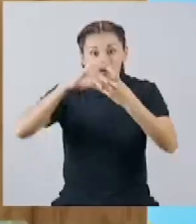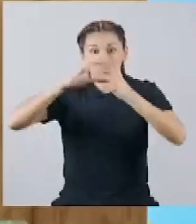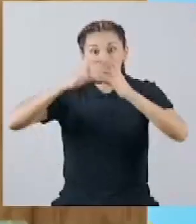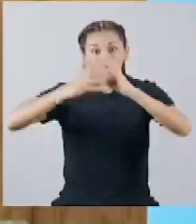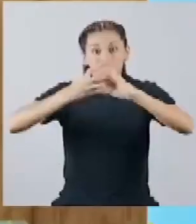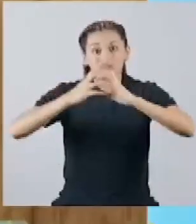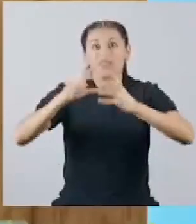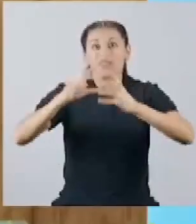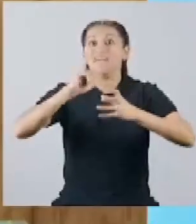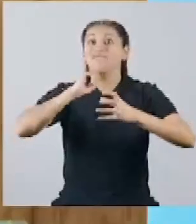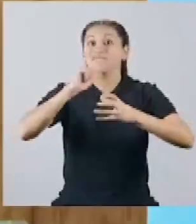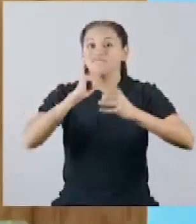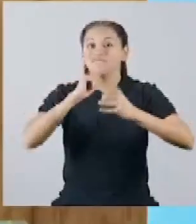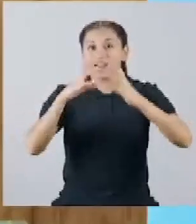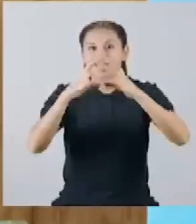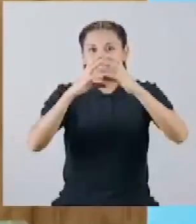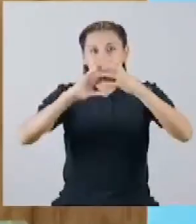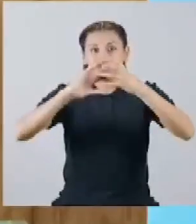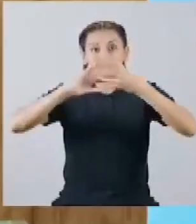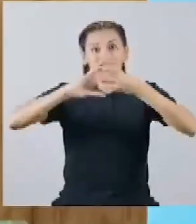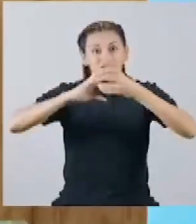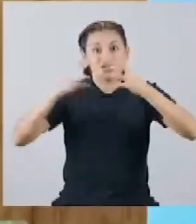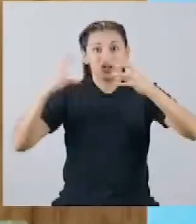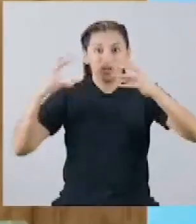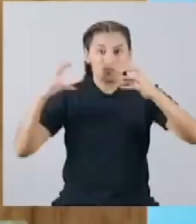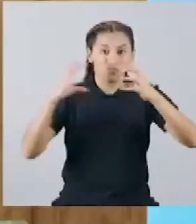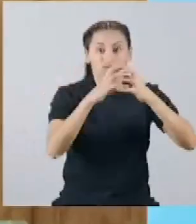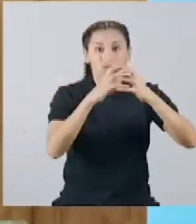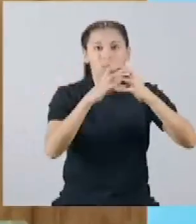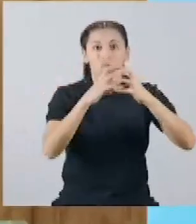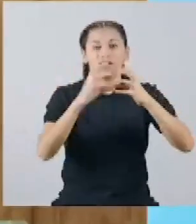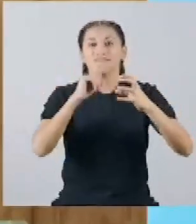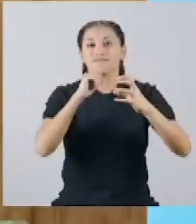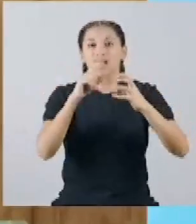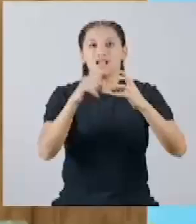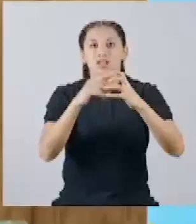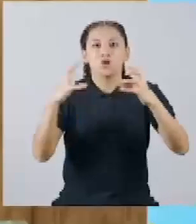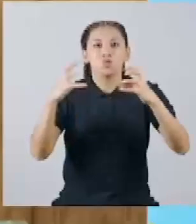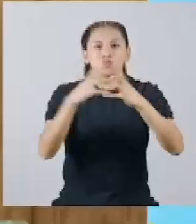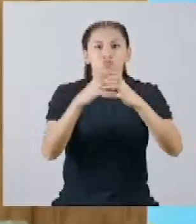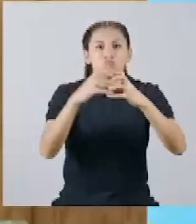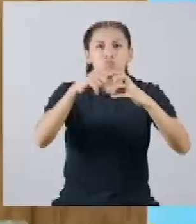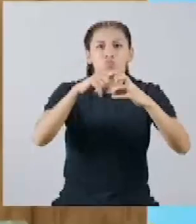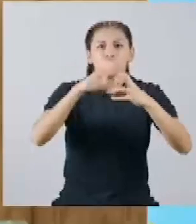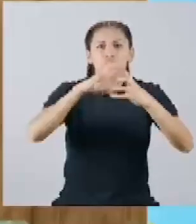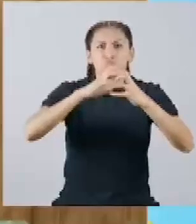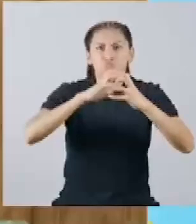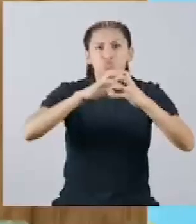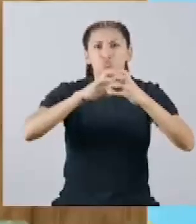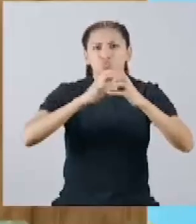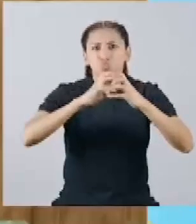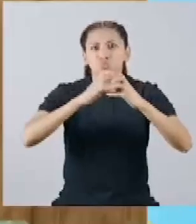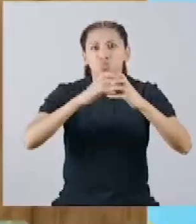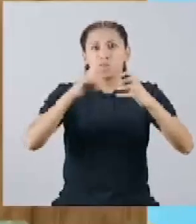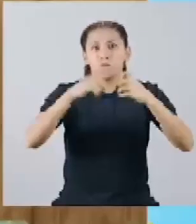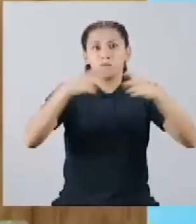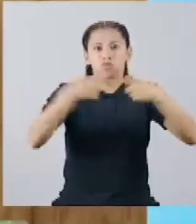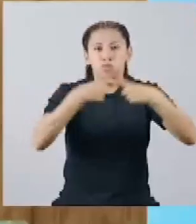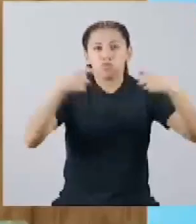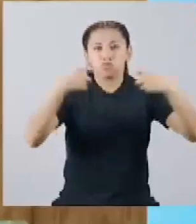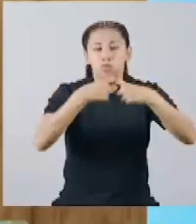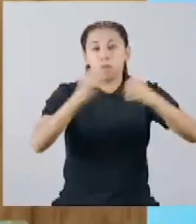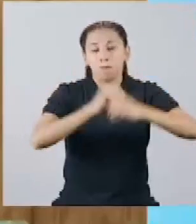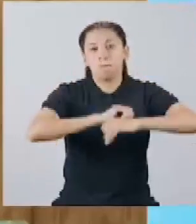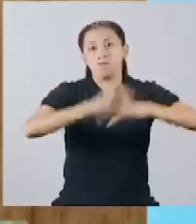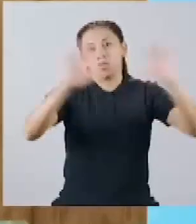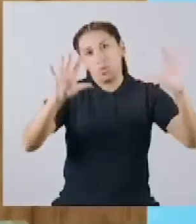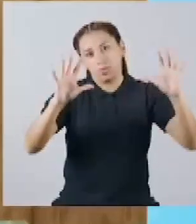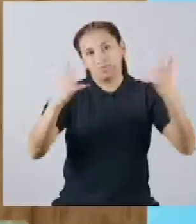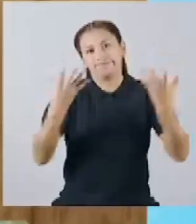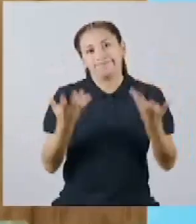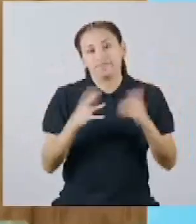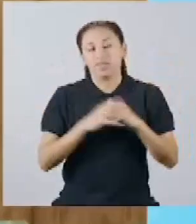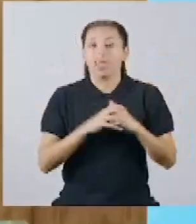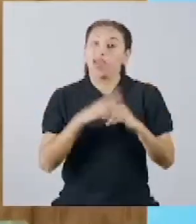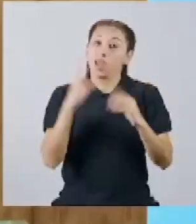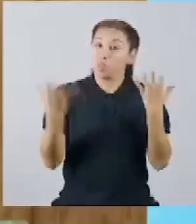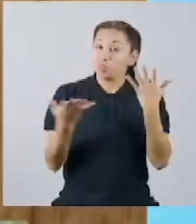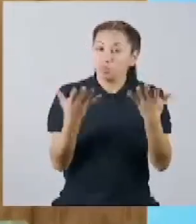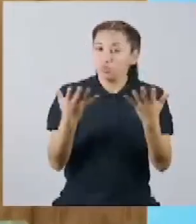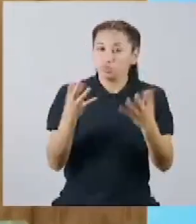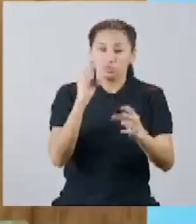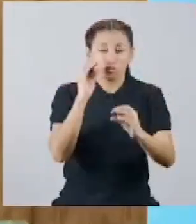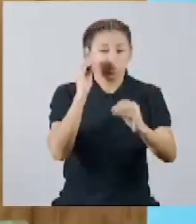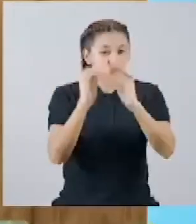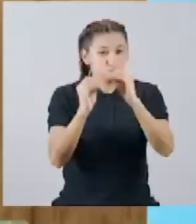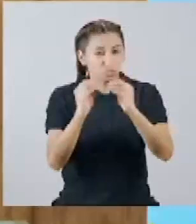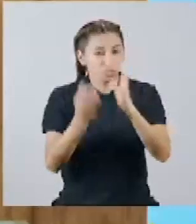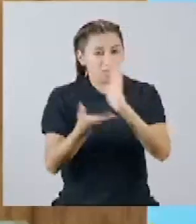de filtro generó una sobrecarga en el fusible, lo que finalmente ocasionó la avería de la máquina. La solución más económica